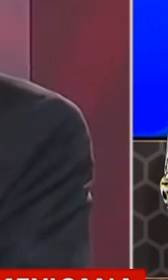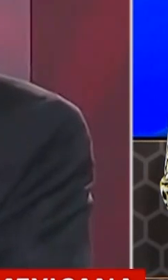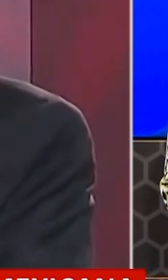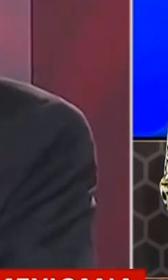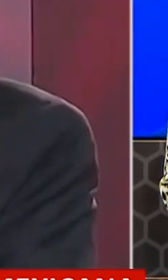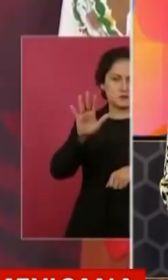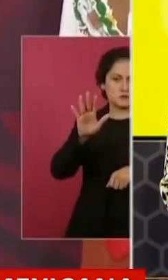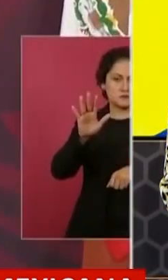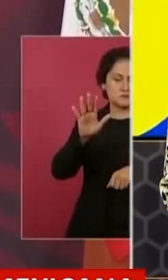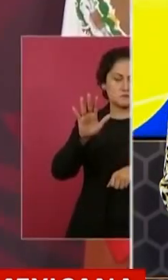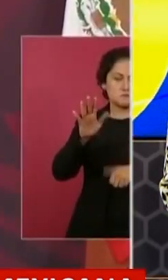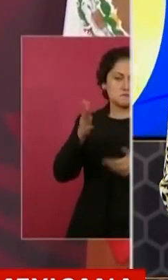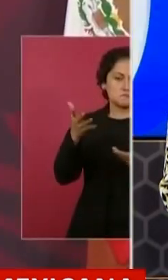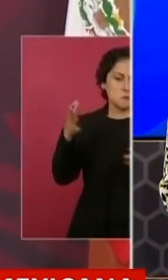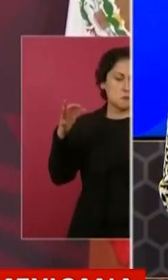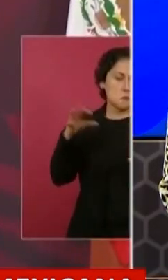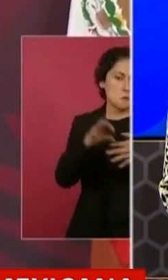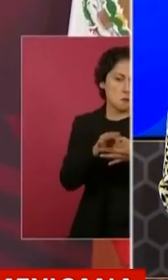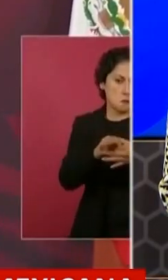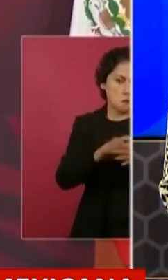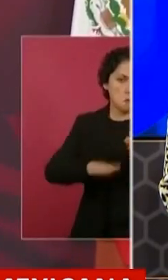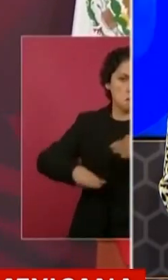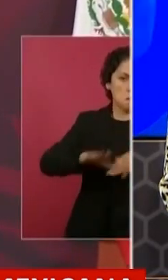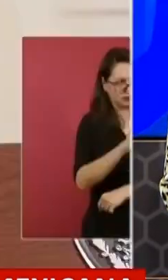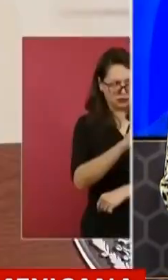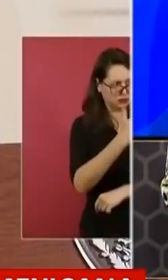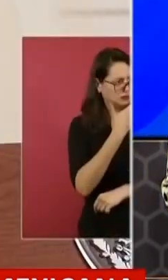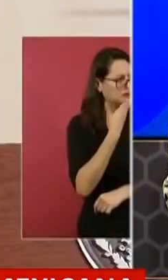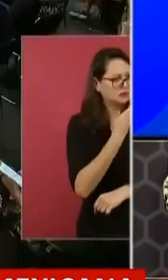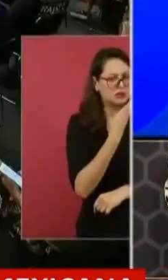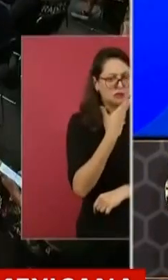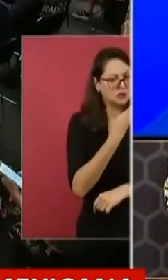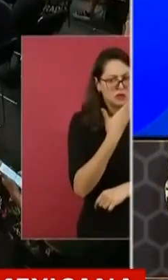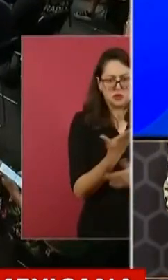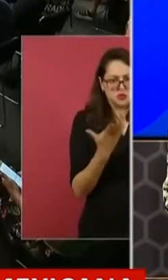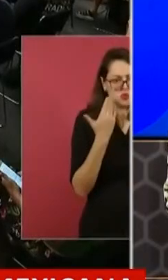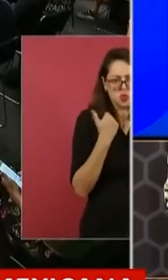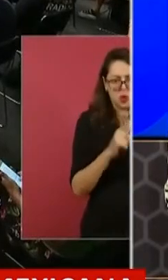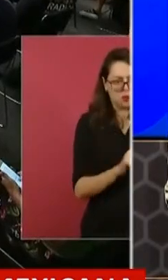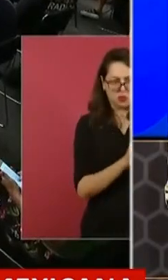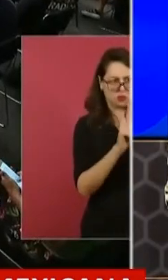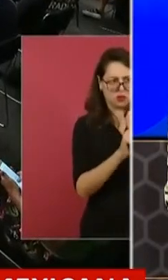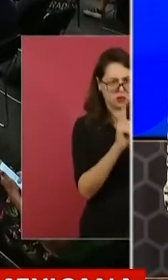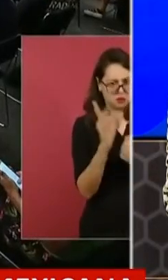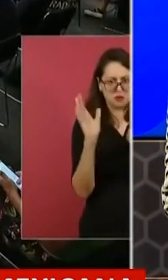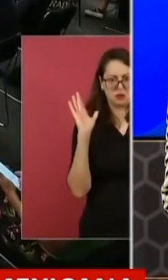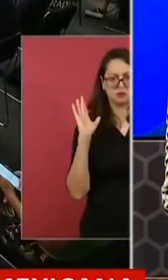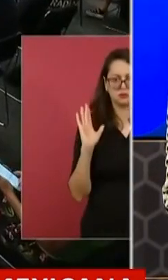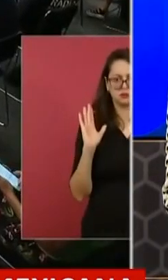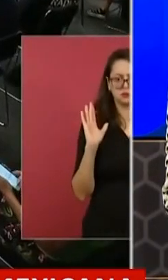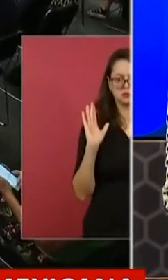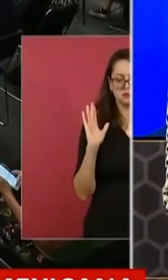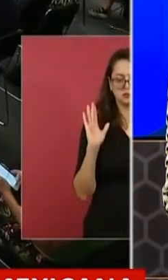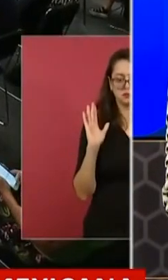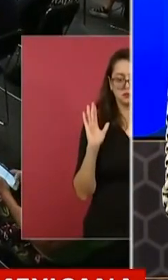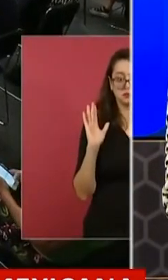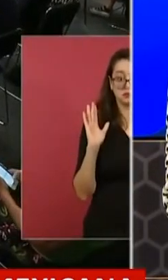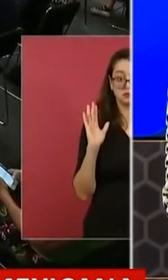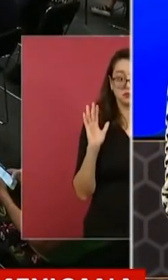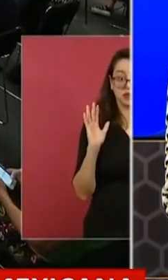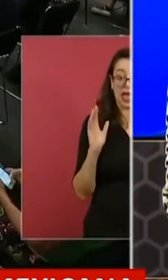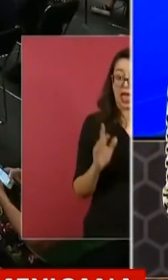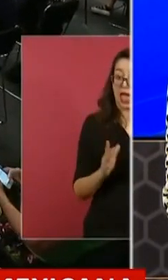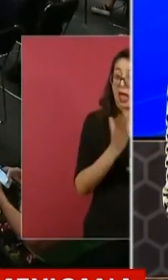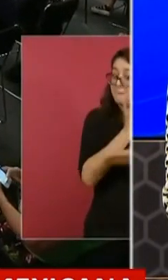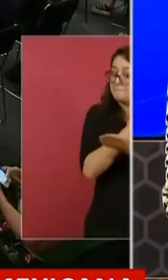o simplemente no habrá delegación mexicana en APEC? Bueno, habría que esperar. No sé qué esté pensando López Obrador. Hay muchos